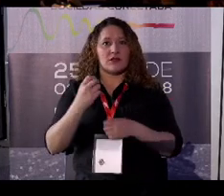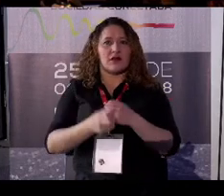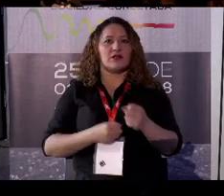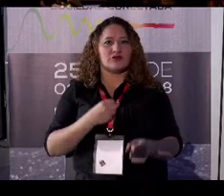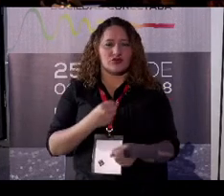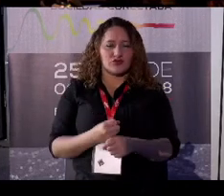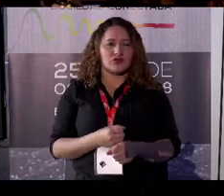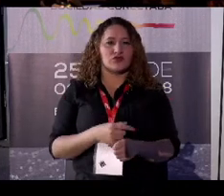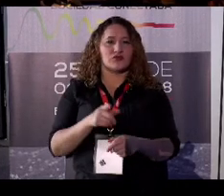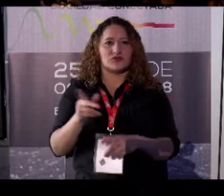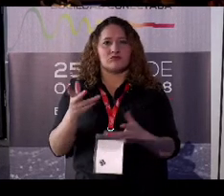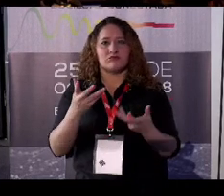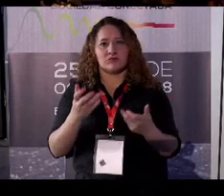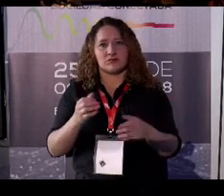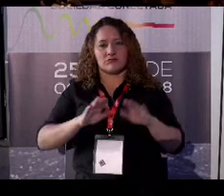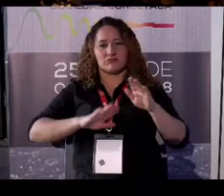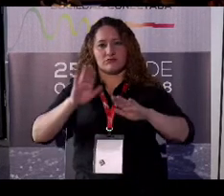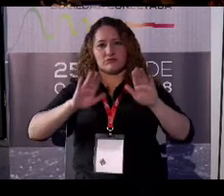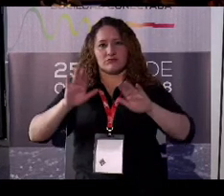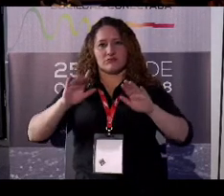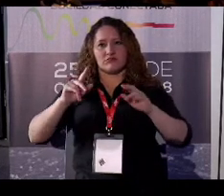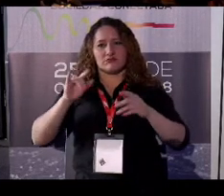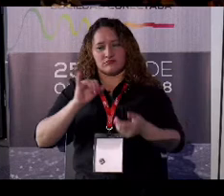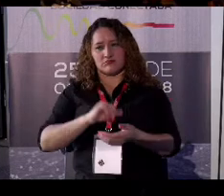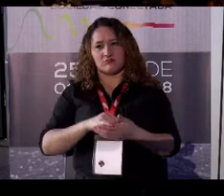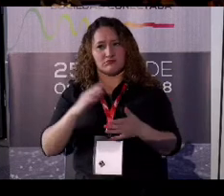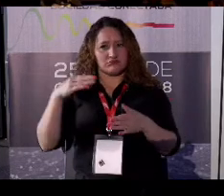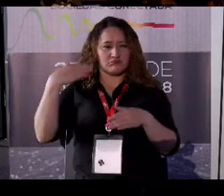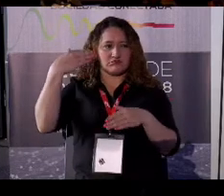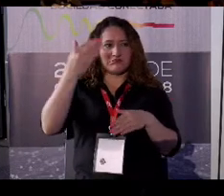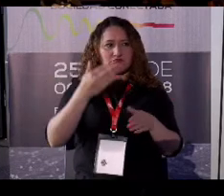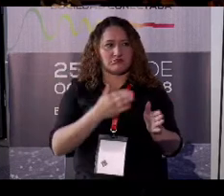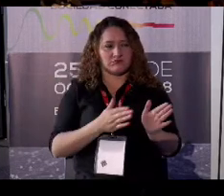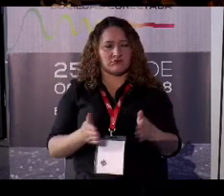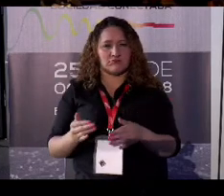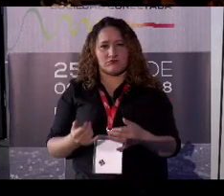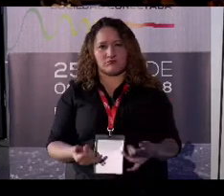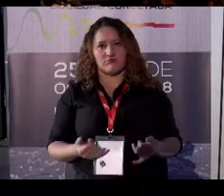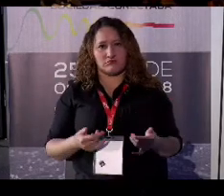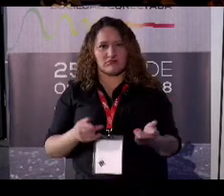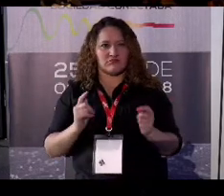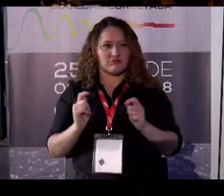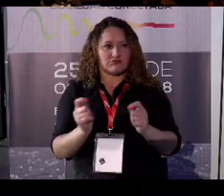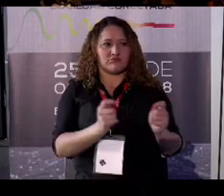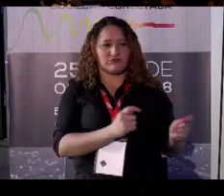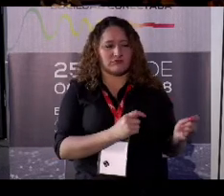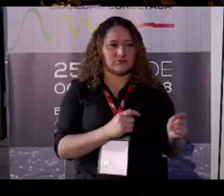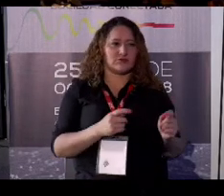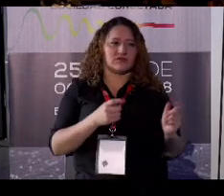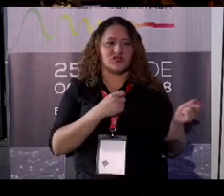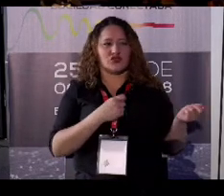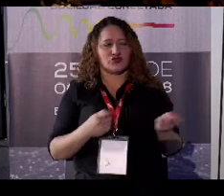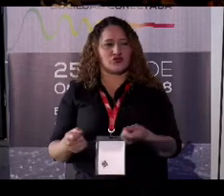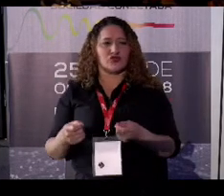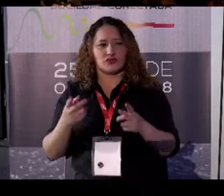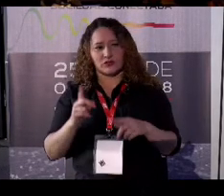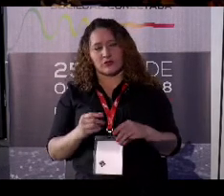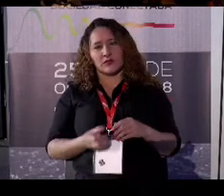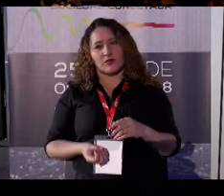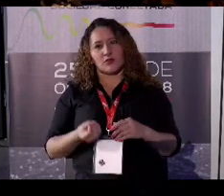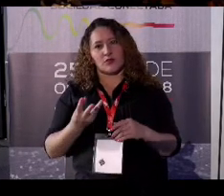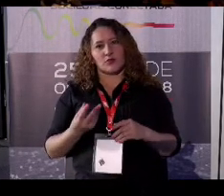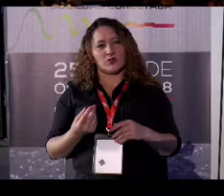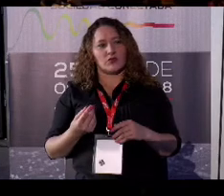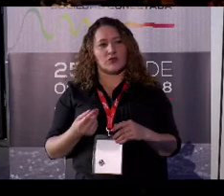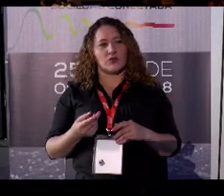países están planeando hacer algún tipo de asignación y la cantidad total de capacidad